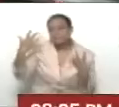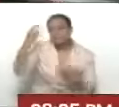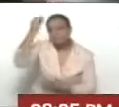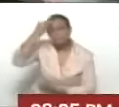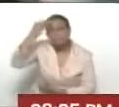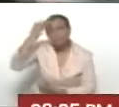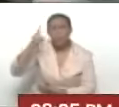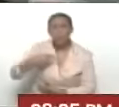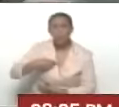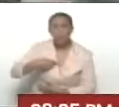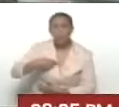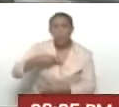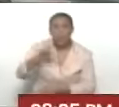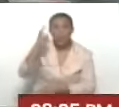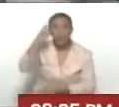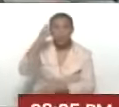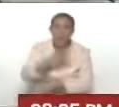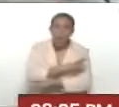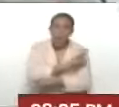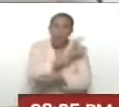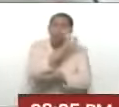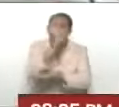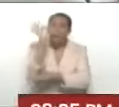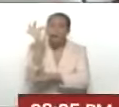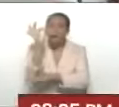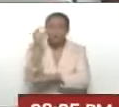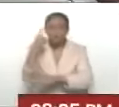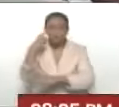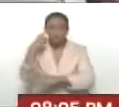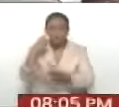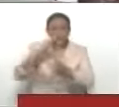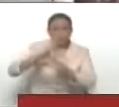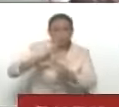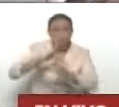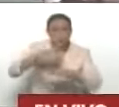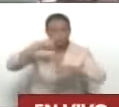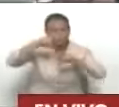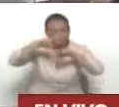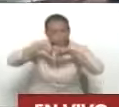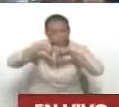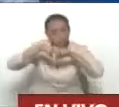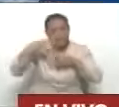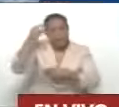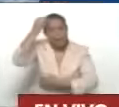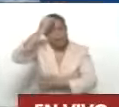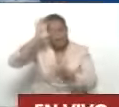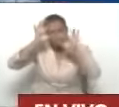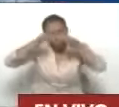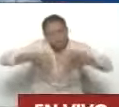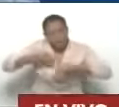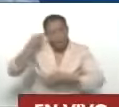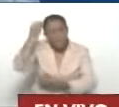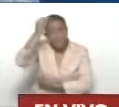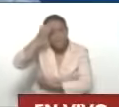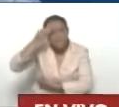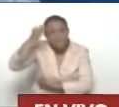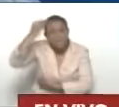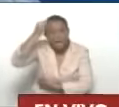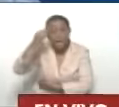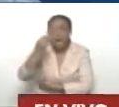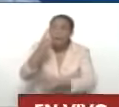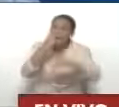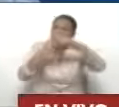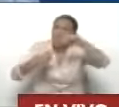tomo un momento del día para reflexionar, siempre, así sea media hora,